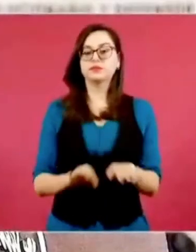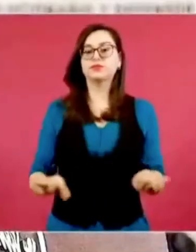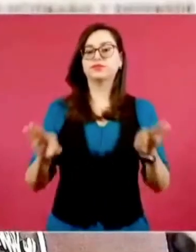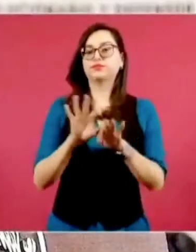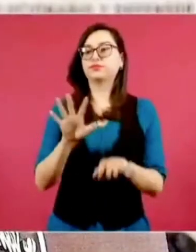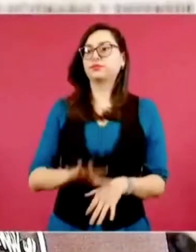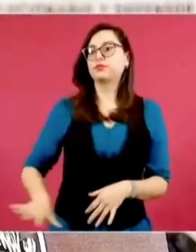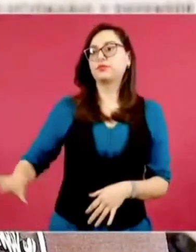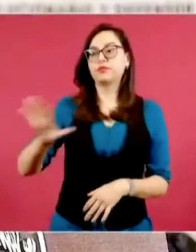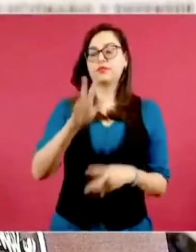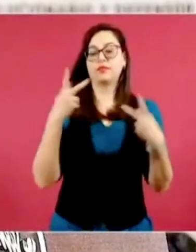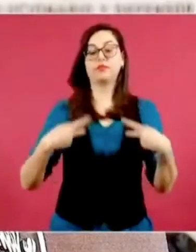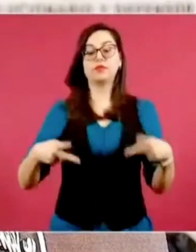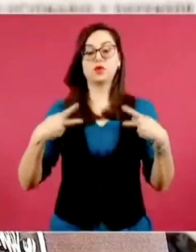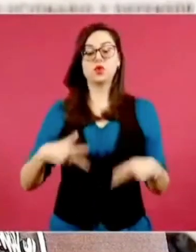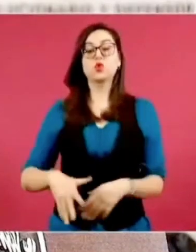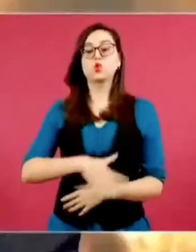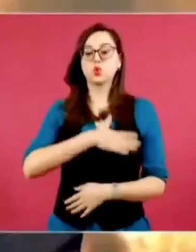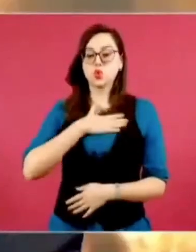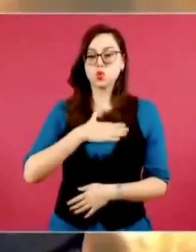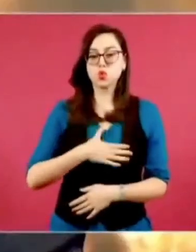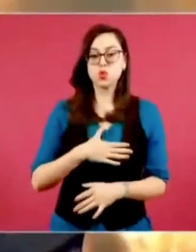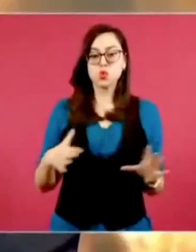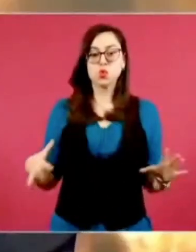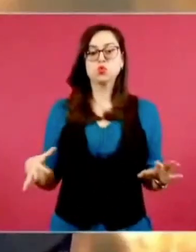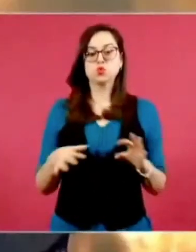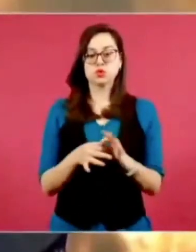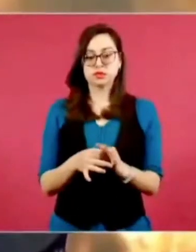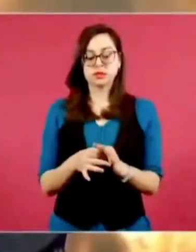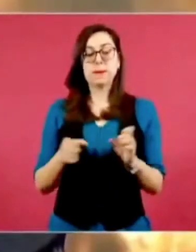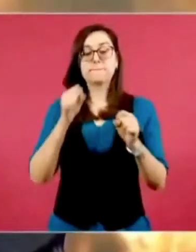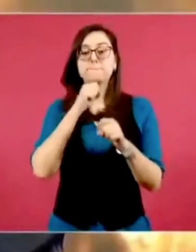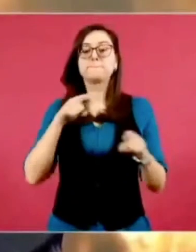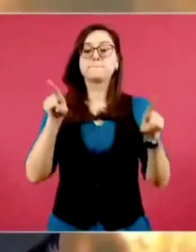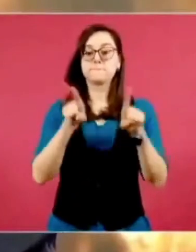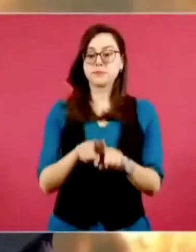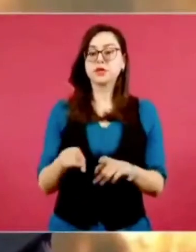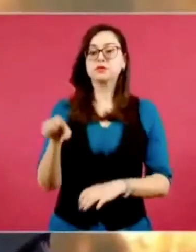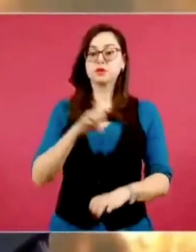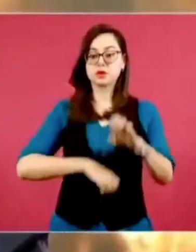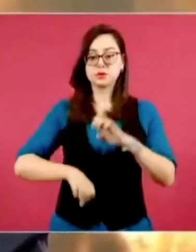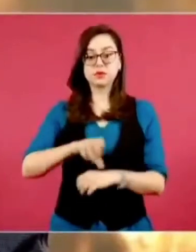misma forma, en lo que respecta a las empresas particulares que